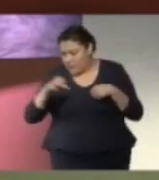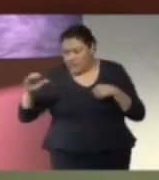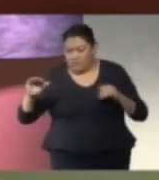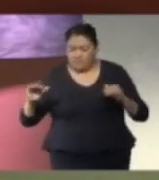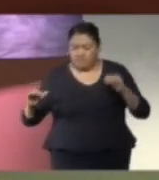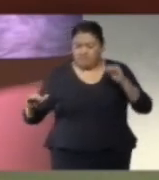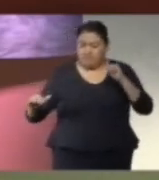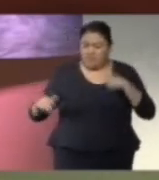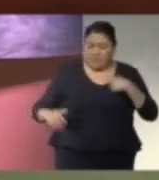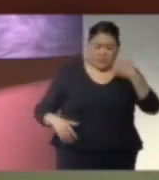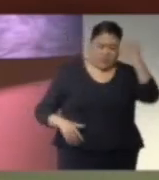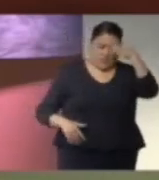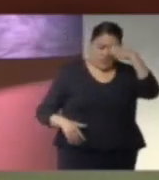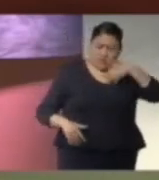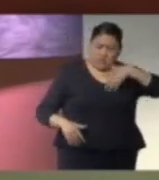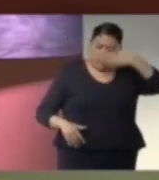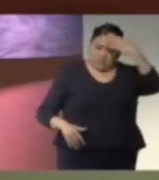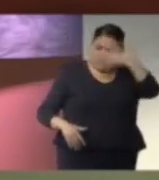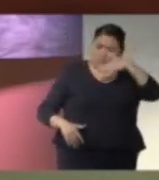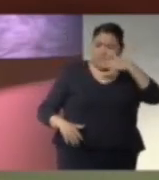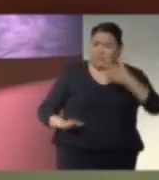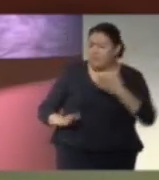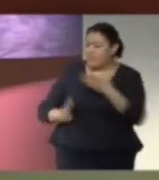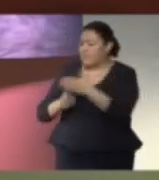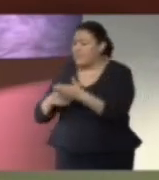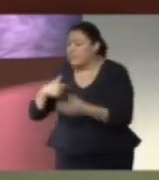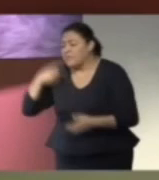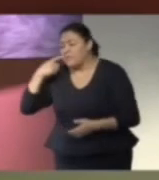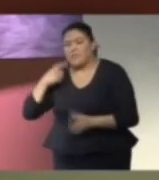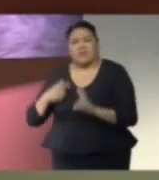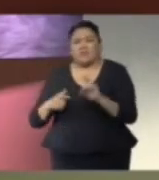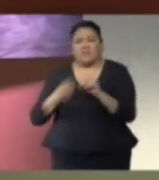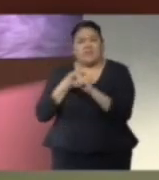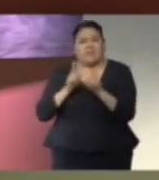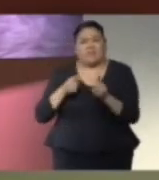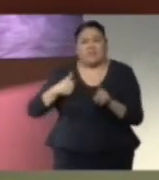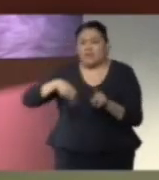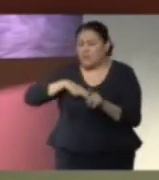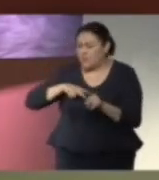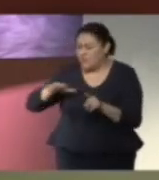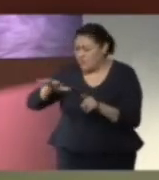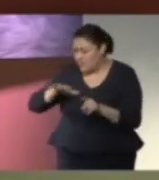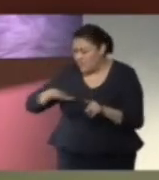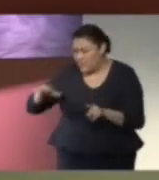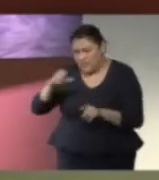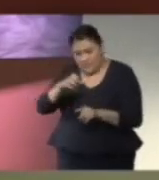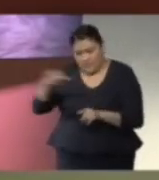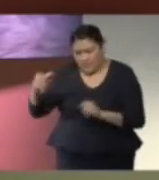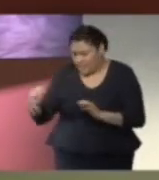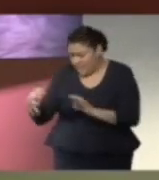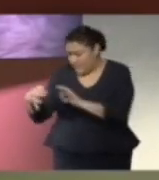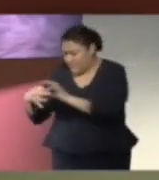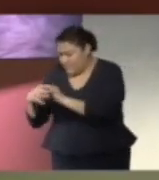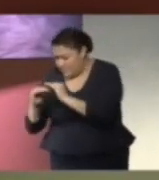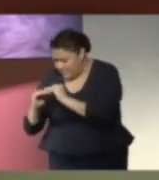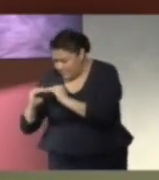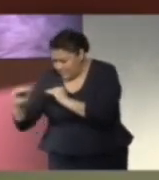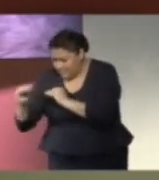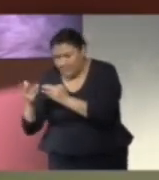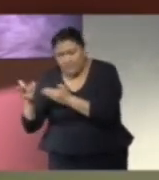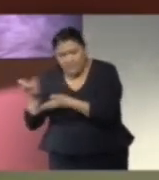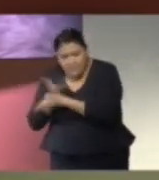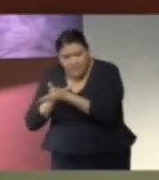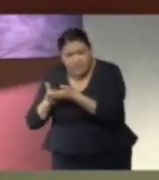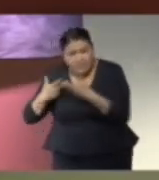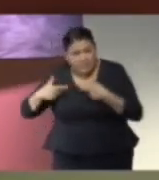los especialistas y lo sabemos todo, sino cómo nos vamos articulando de formas más horizontales con la propia gente,